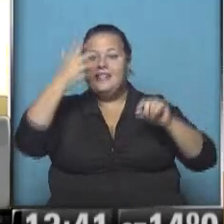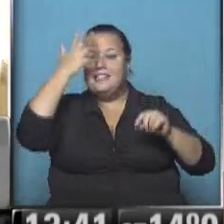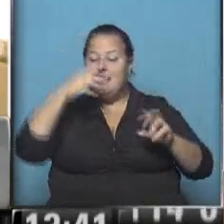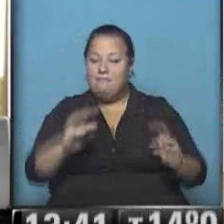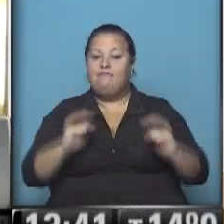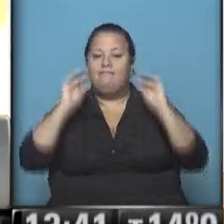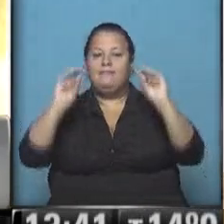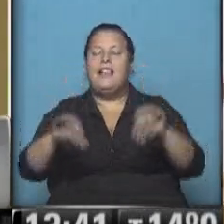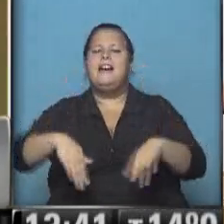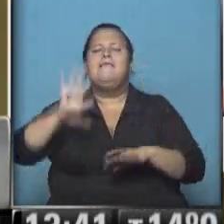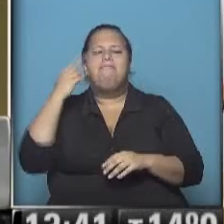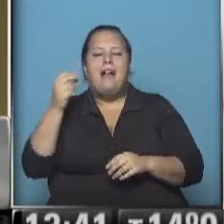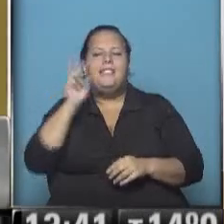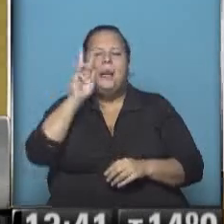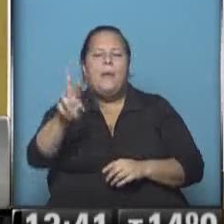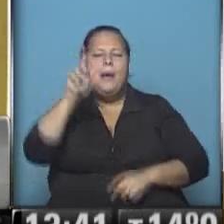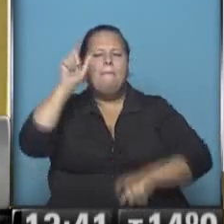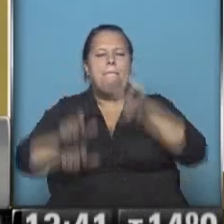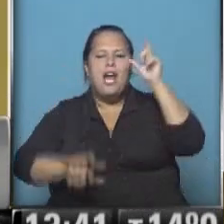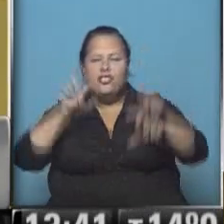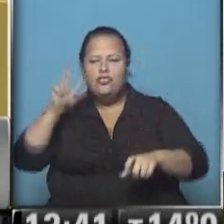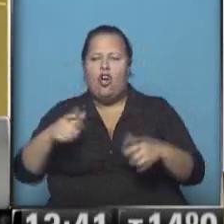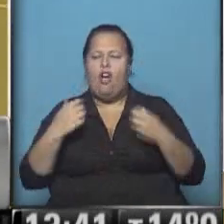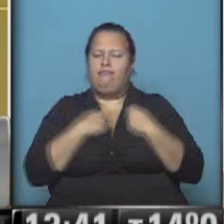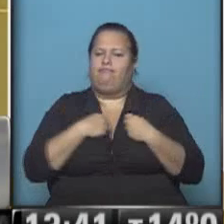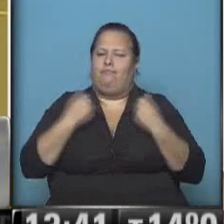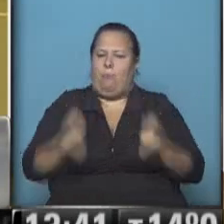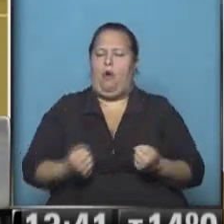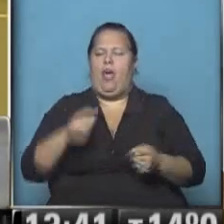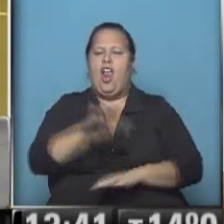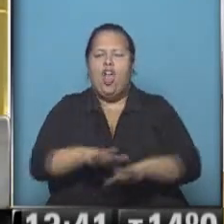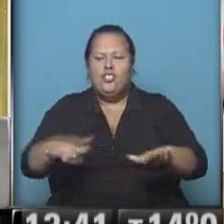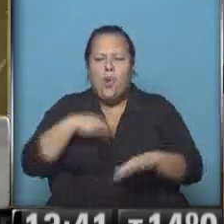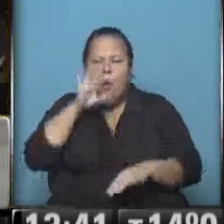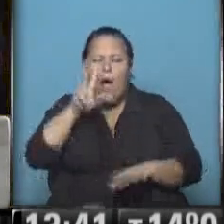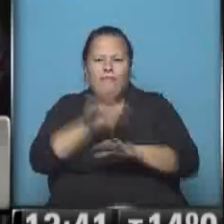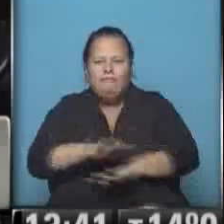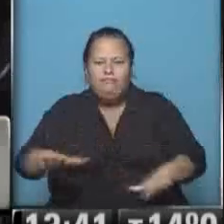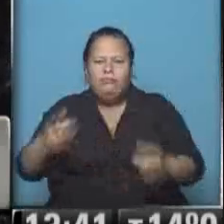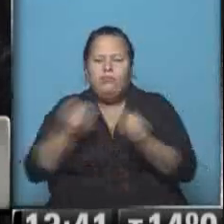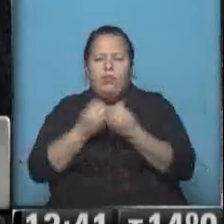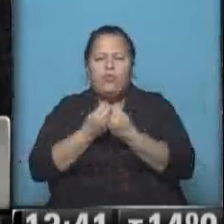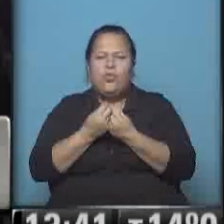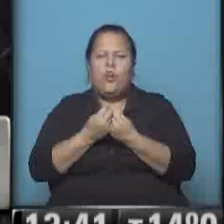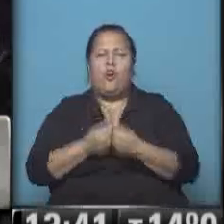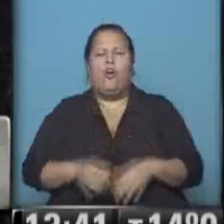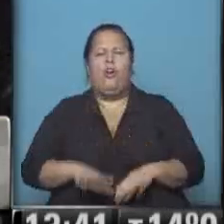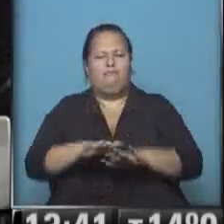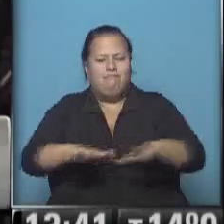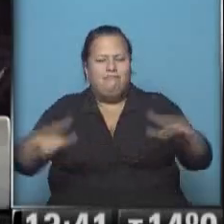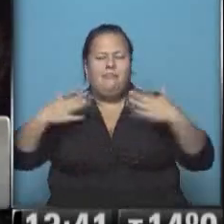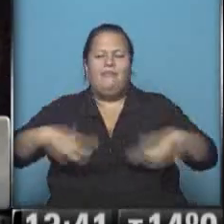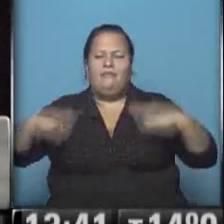Martín, pero fundamentalmente ver a la gente empoderada de todo eso, a los chiquititos, nunca había visto tantos chiquititos